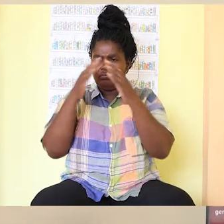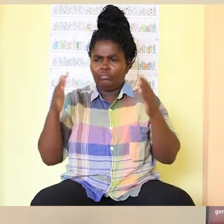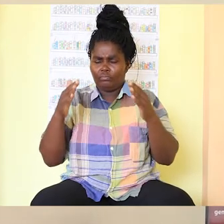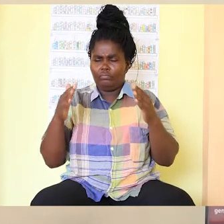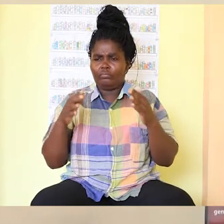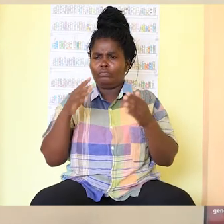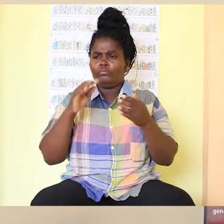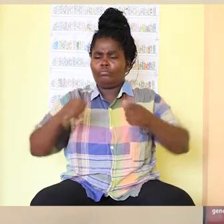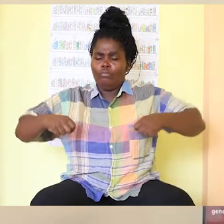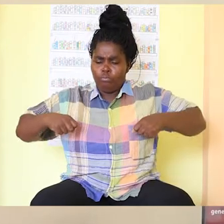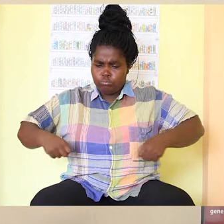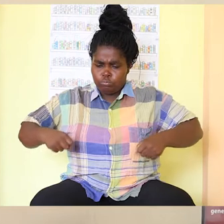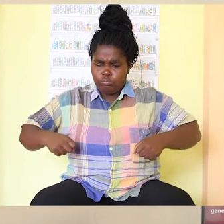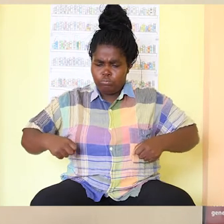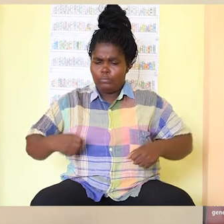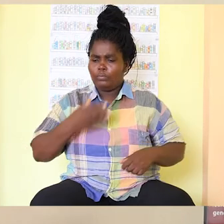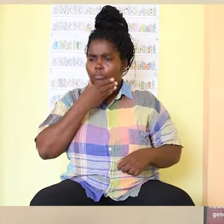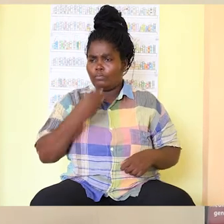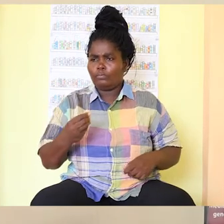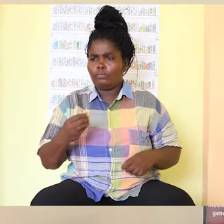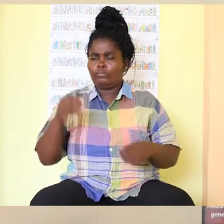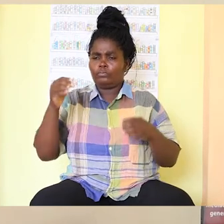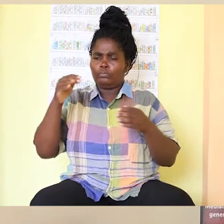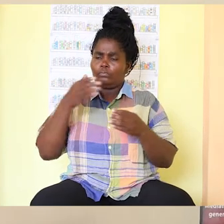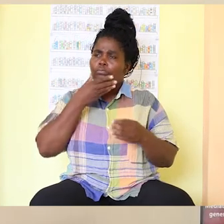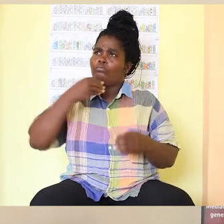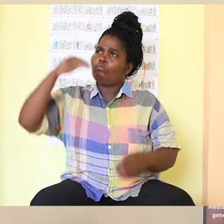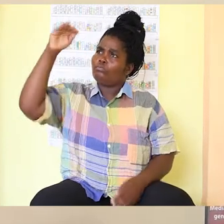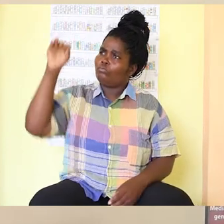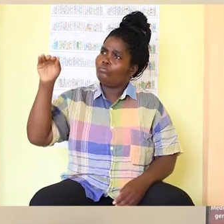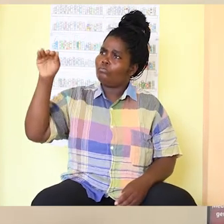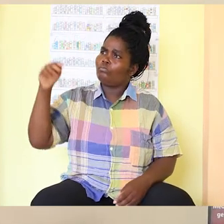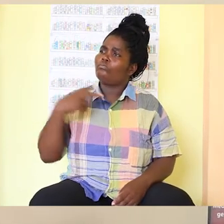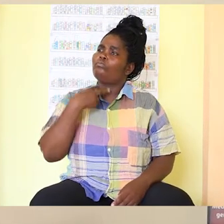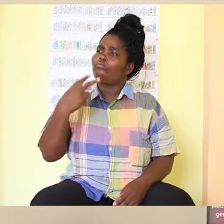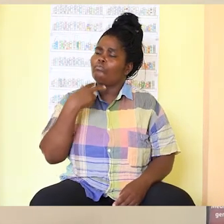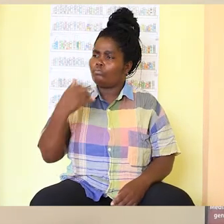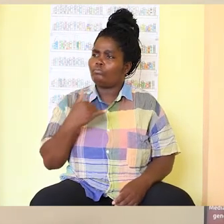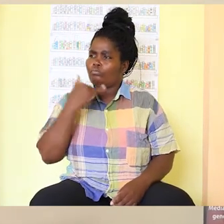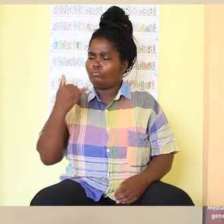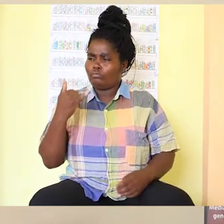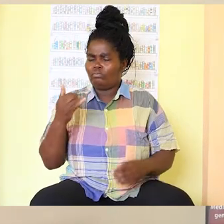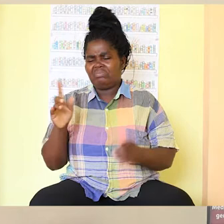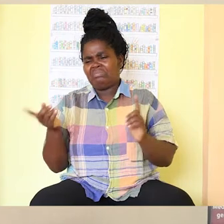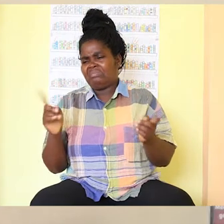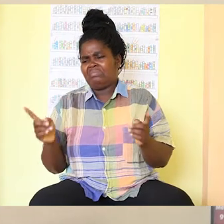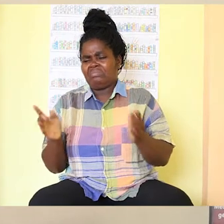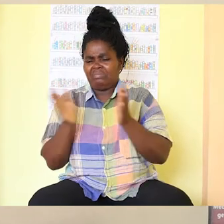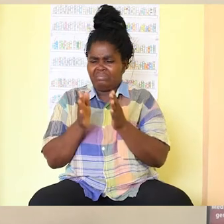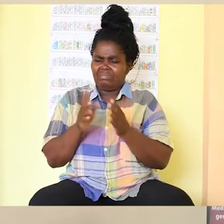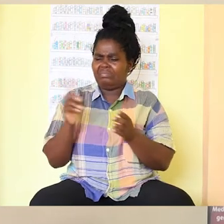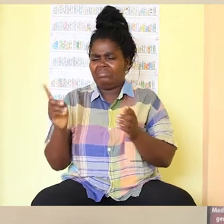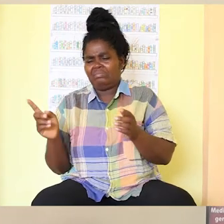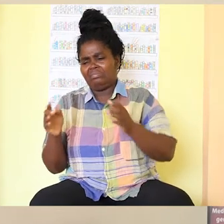cortitos. El chivo chivón mediano tenía una chiva ni grande ni pequeña y